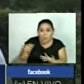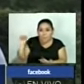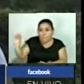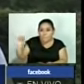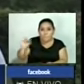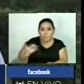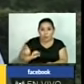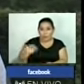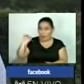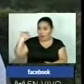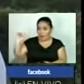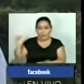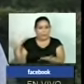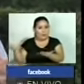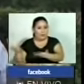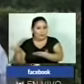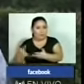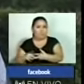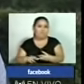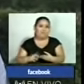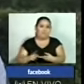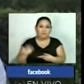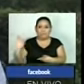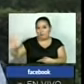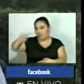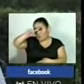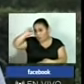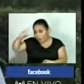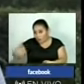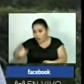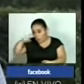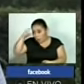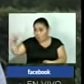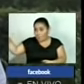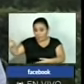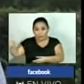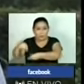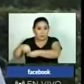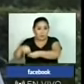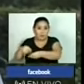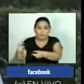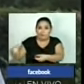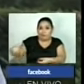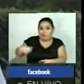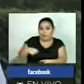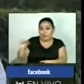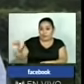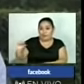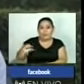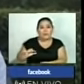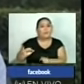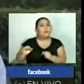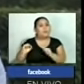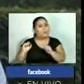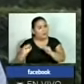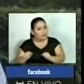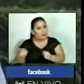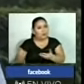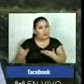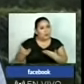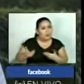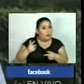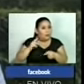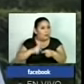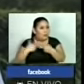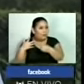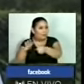países donde están produciendo con su trabajo esos ingresos. Entonces, pues va a ayudar, pero no va a